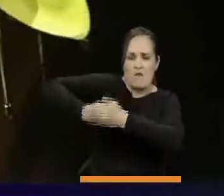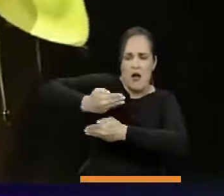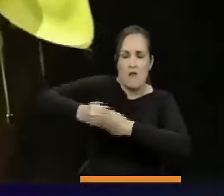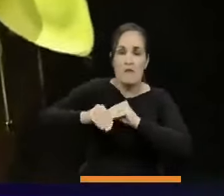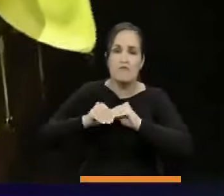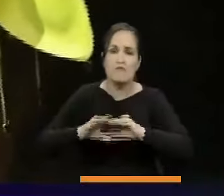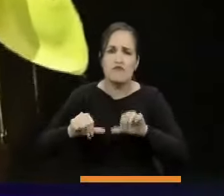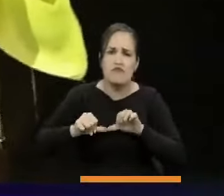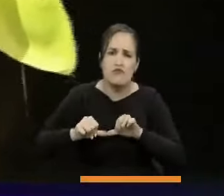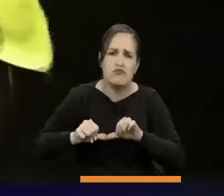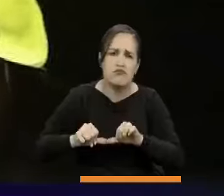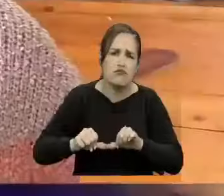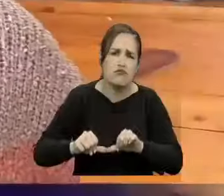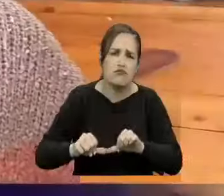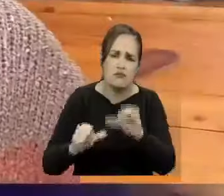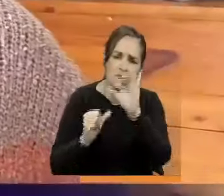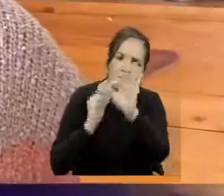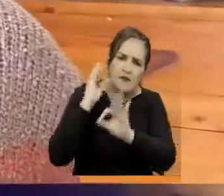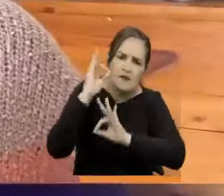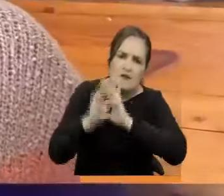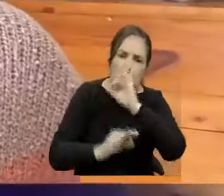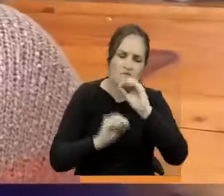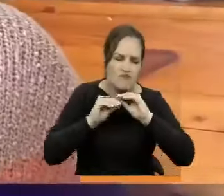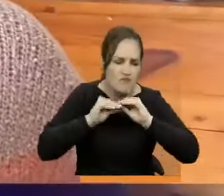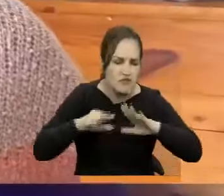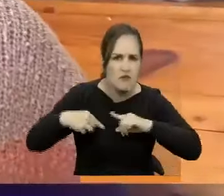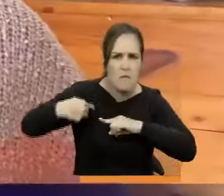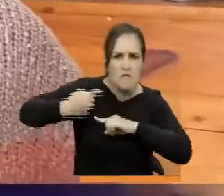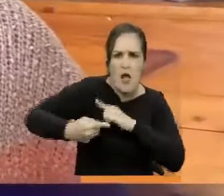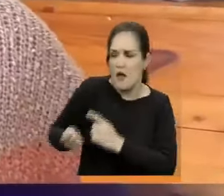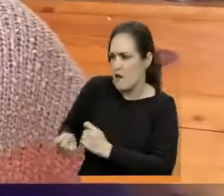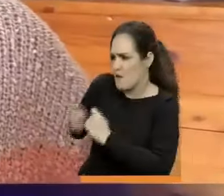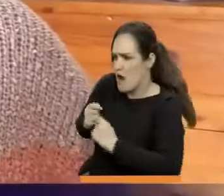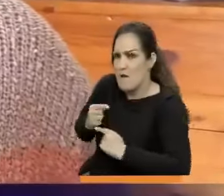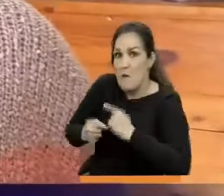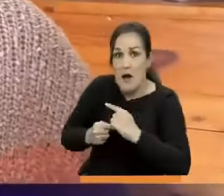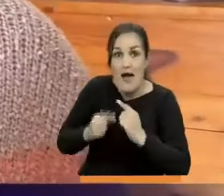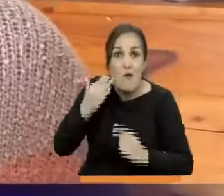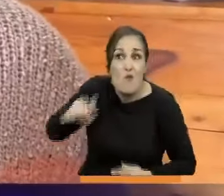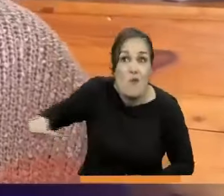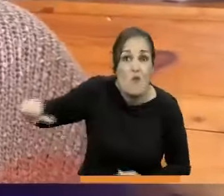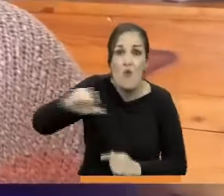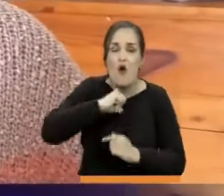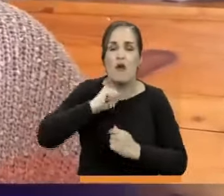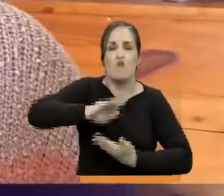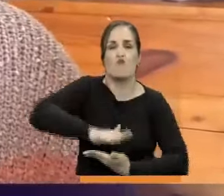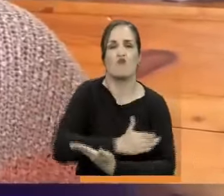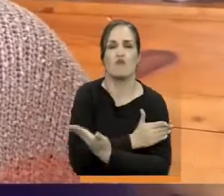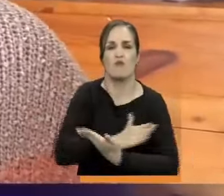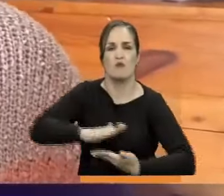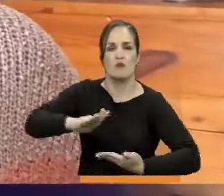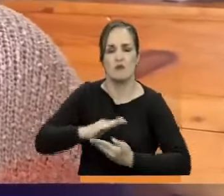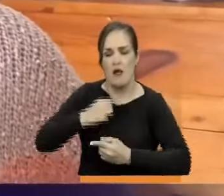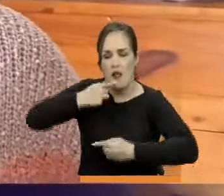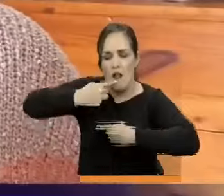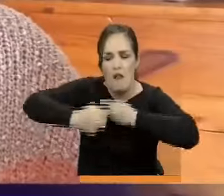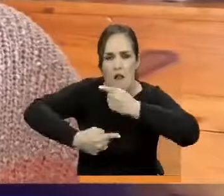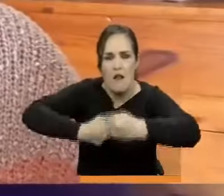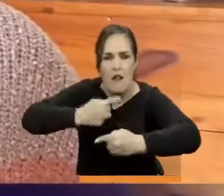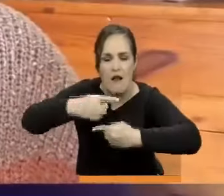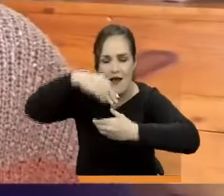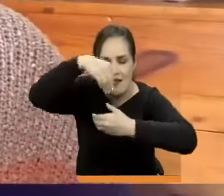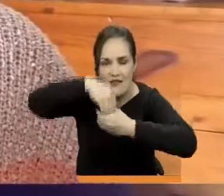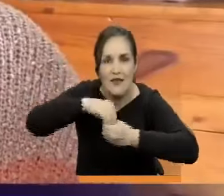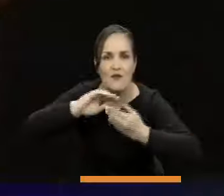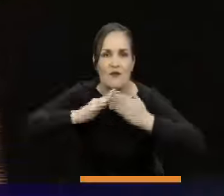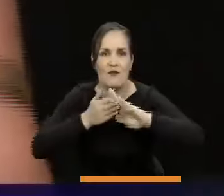mantenido y preservado, difundido y transmitido toda la música y la tradición oral dentro